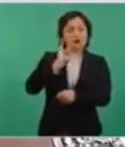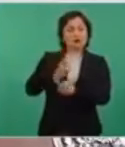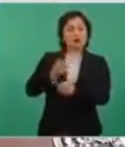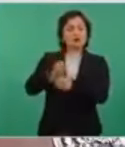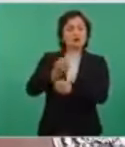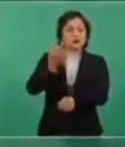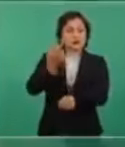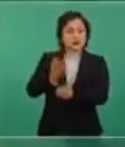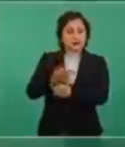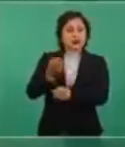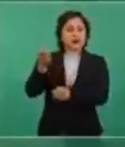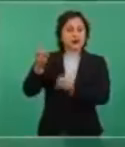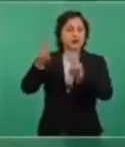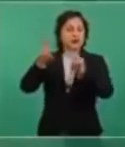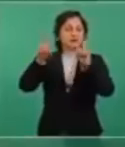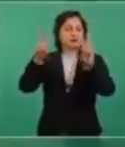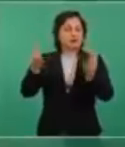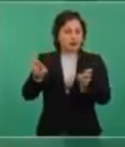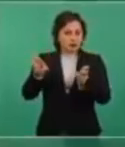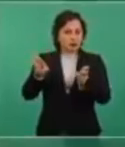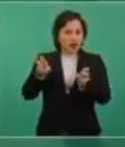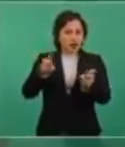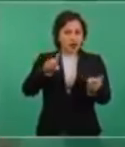Egresos, que